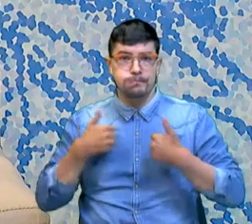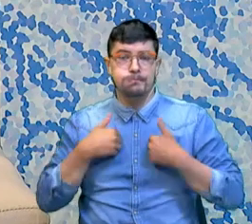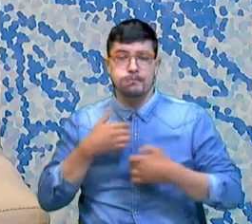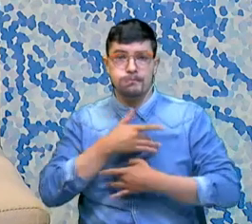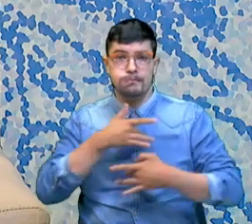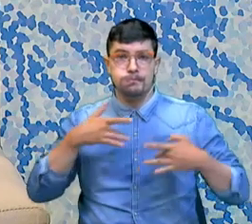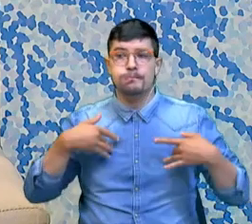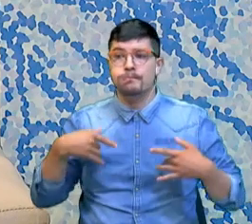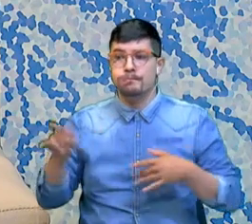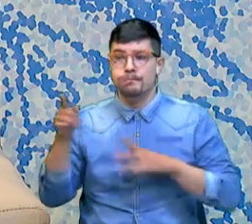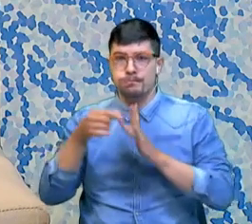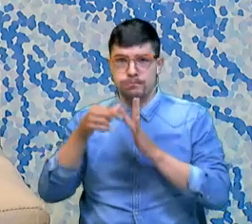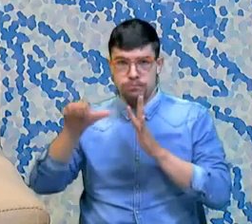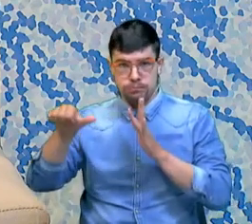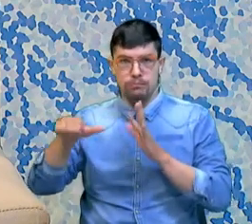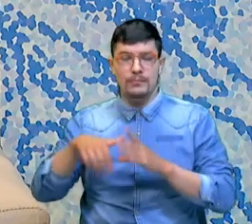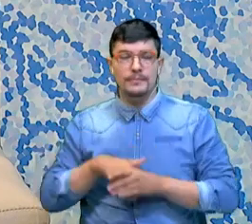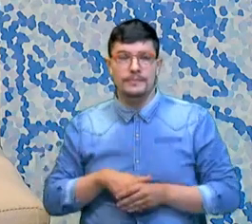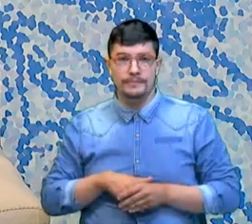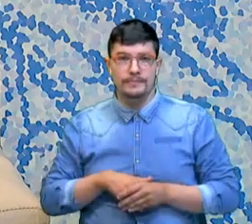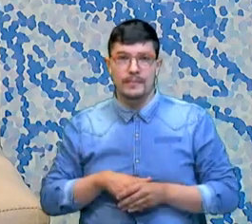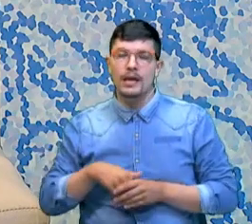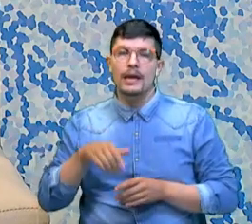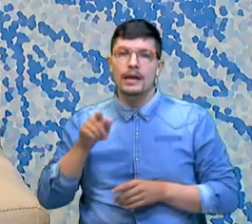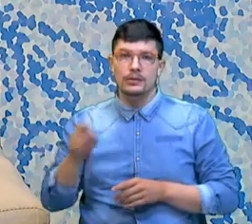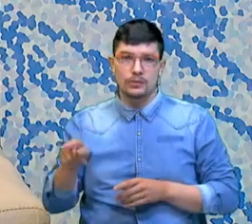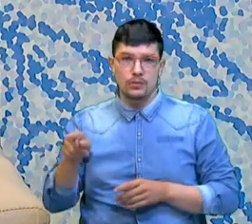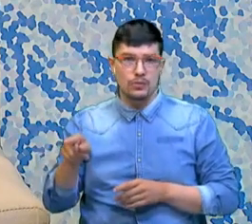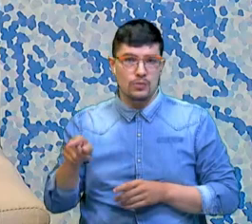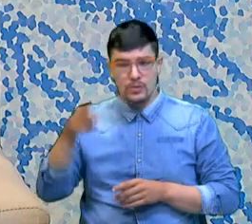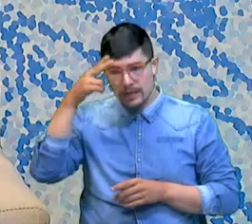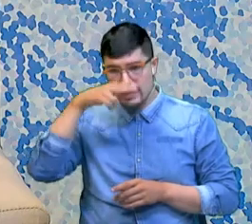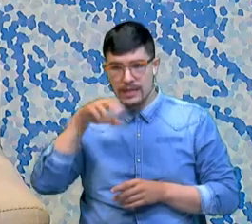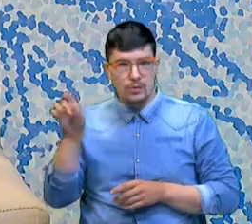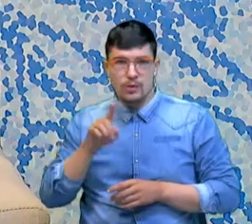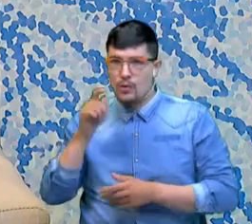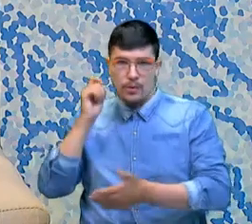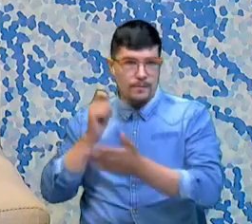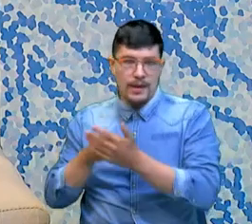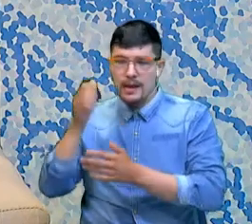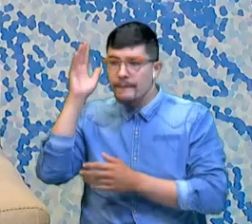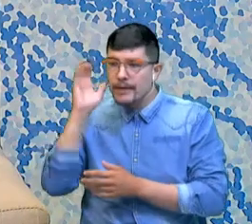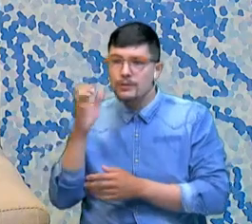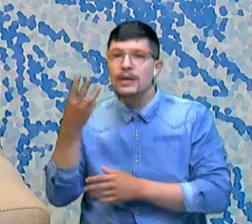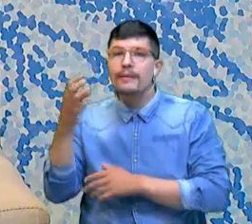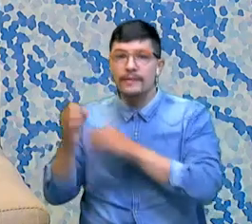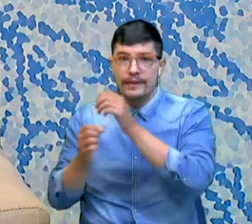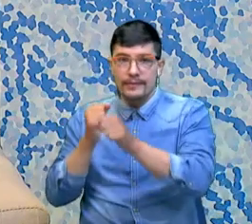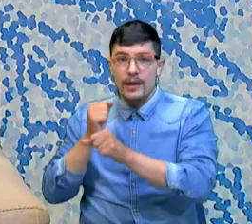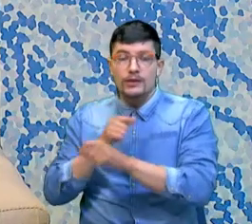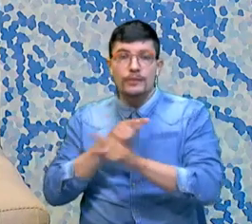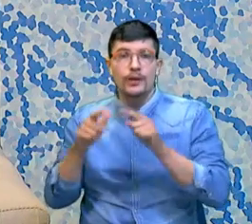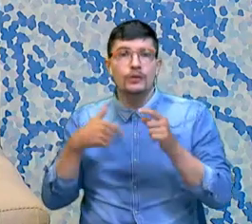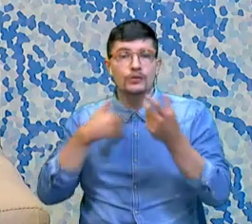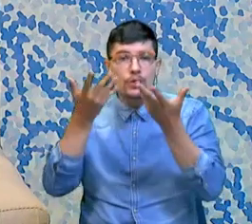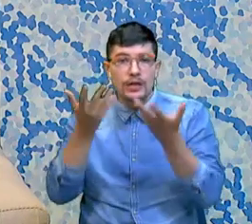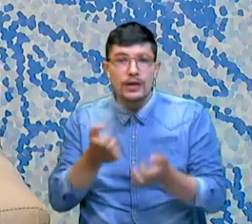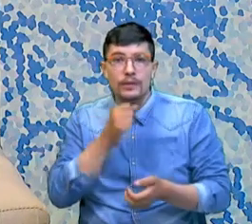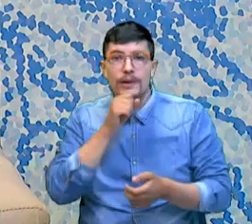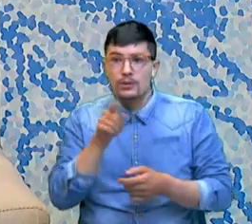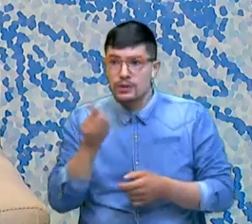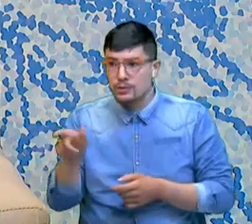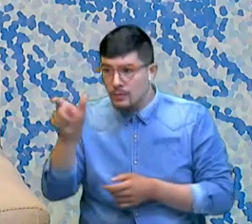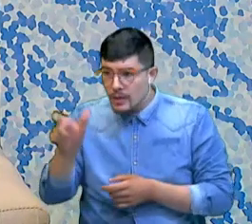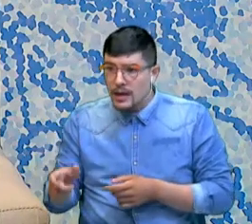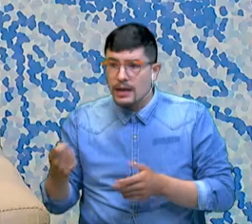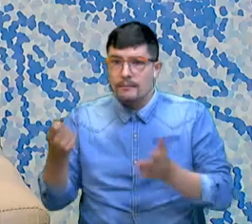de la esposa. Entonces, él no paga pensión, tiene 30 años. Yo quería preguntarle si él puede pagar por